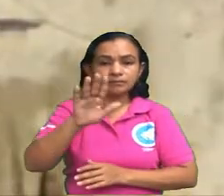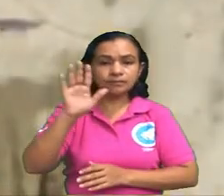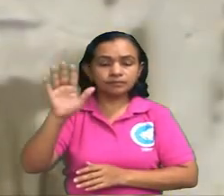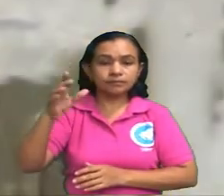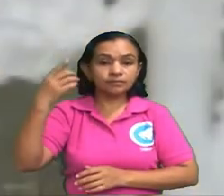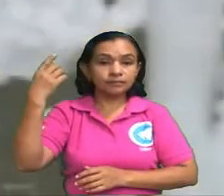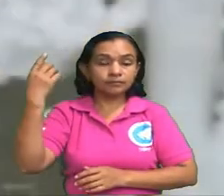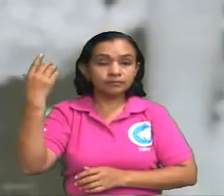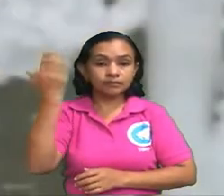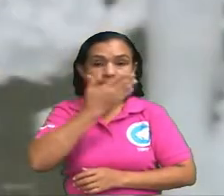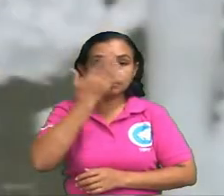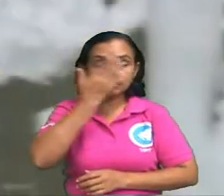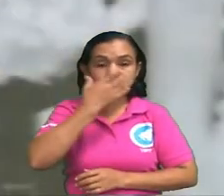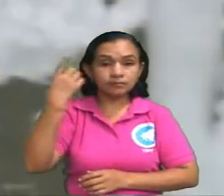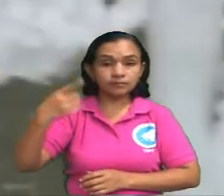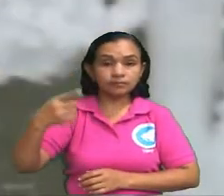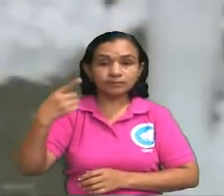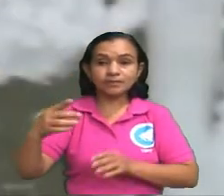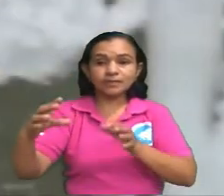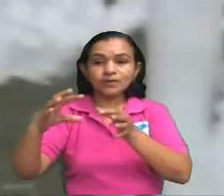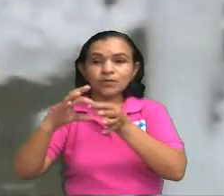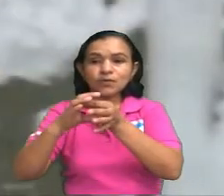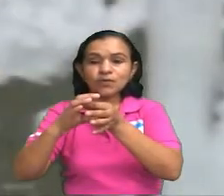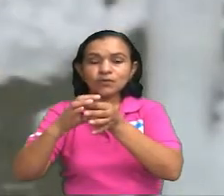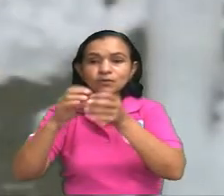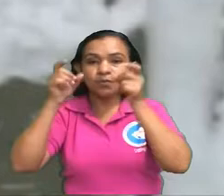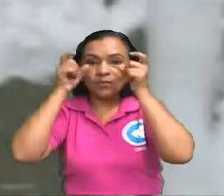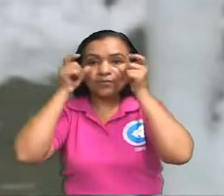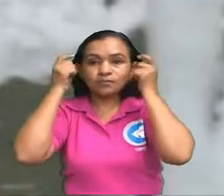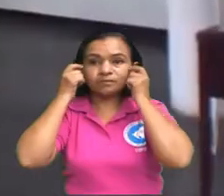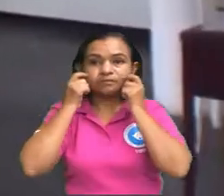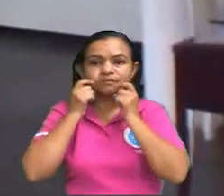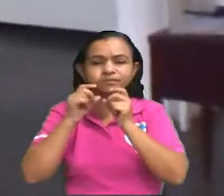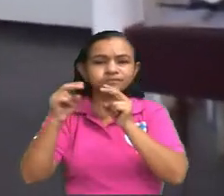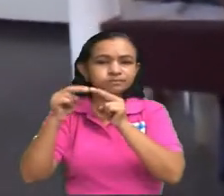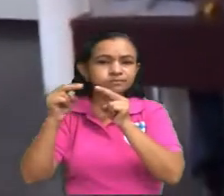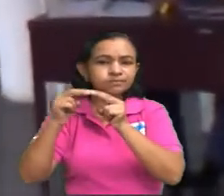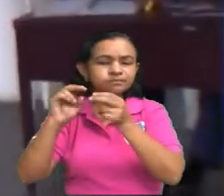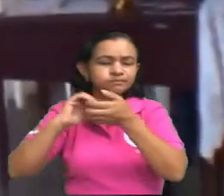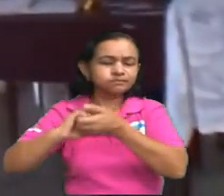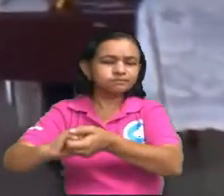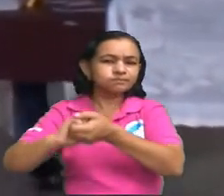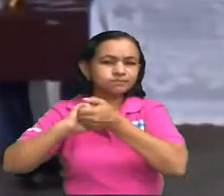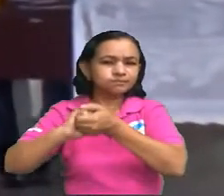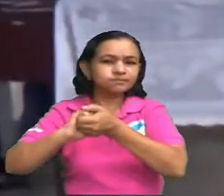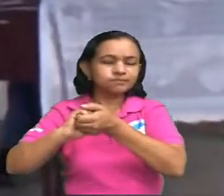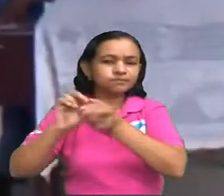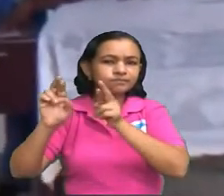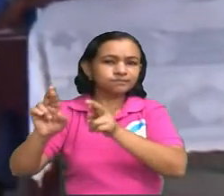Derecho, se vincularía a Carlos Fonseca Amador, con quien estrecharía una fuerte amistad.